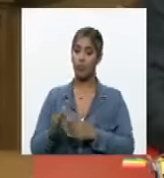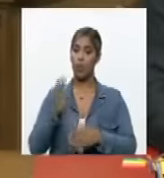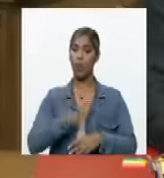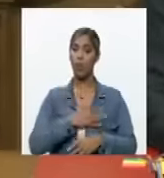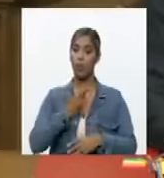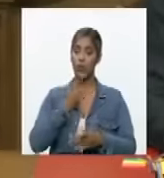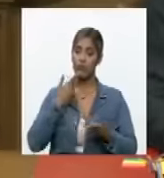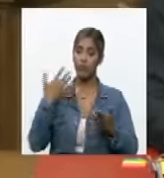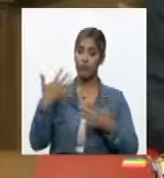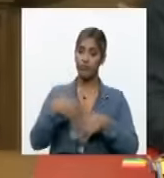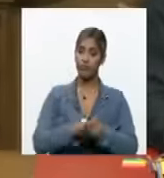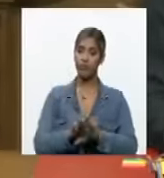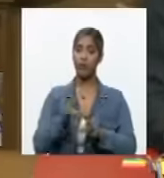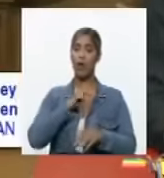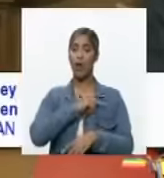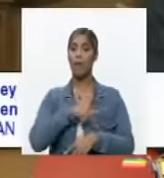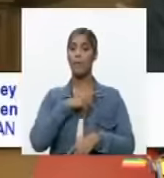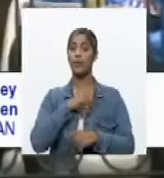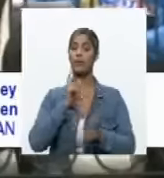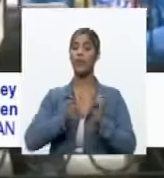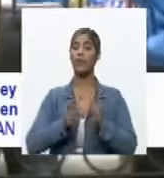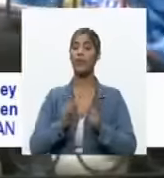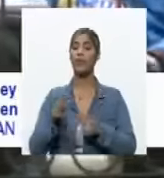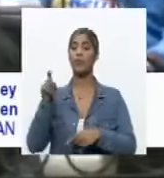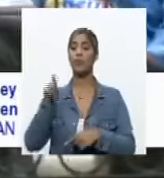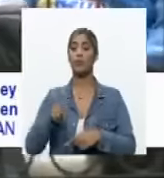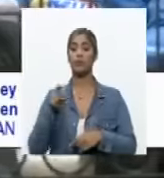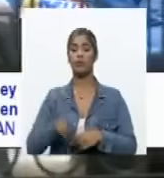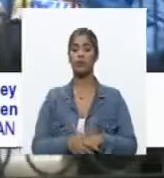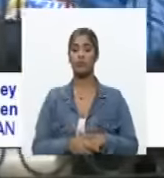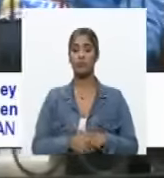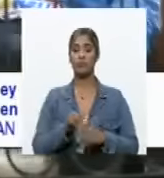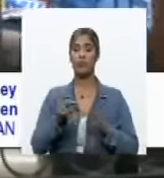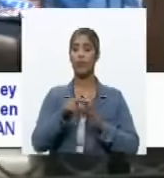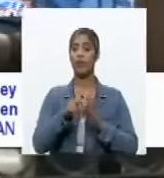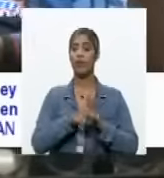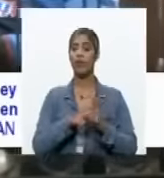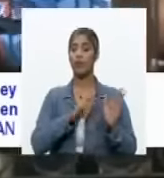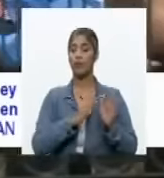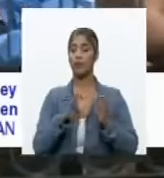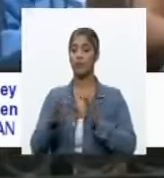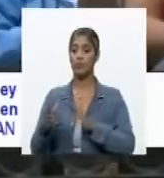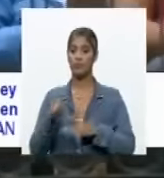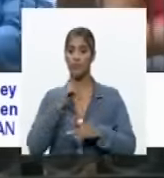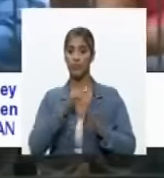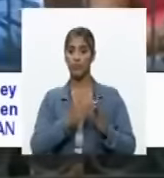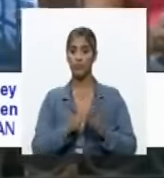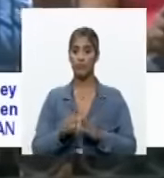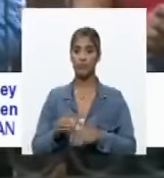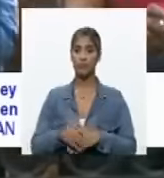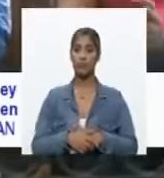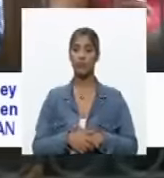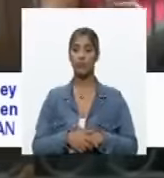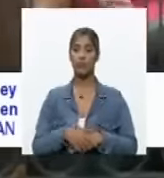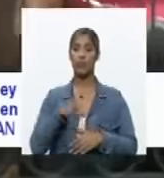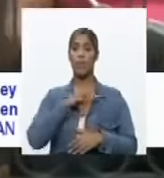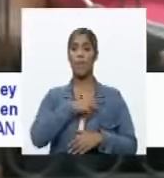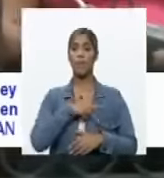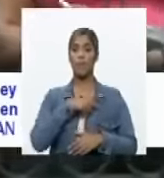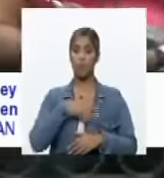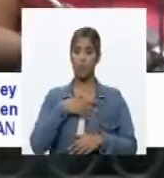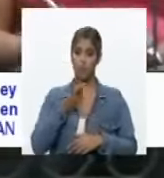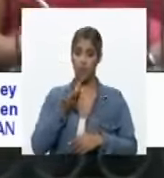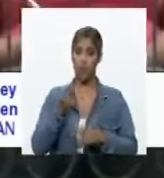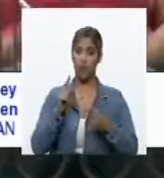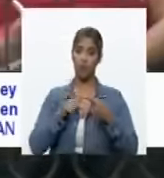estar integrado por las comisiones de acuerdo a sus necesidades y niveles de organización de la comuna. Las comisiones pueden